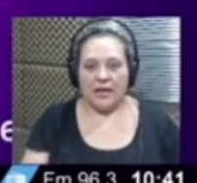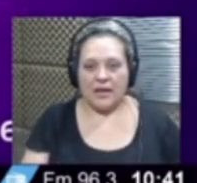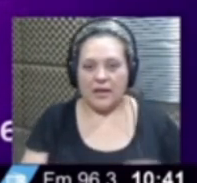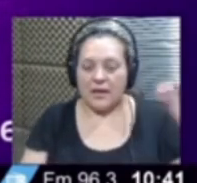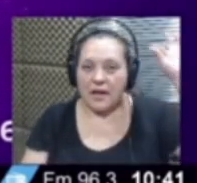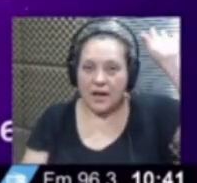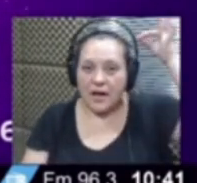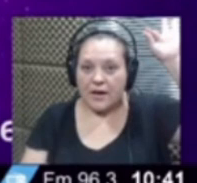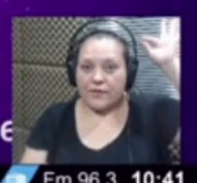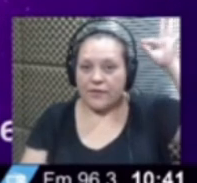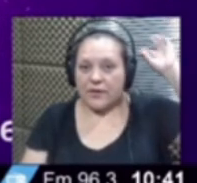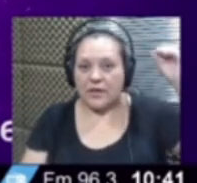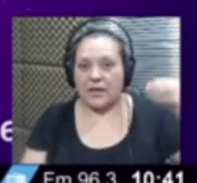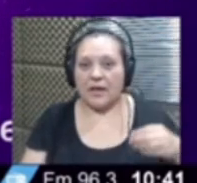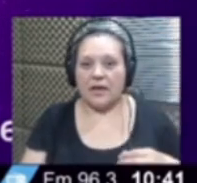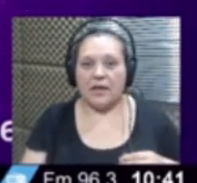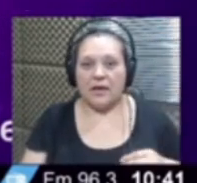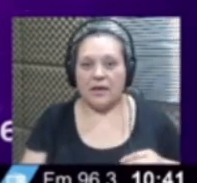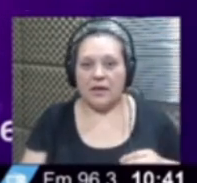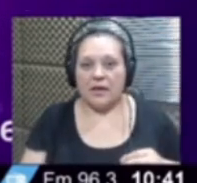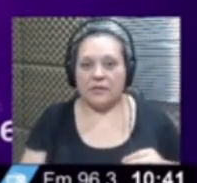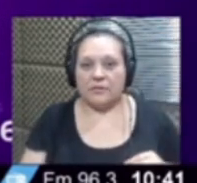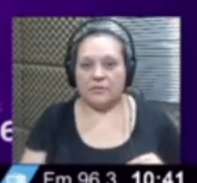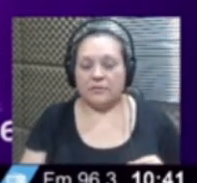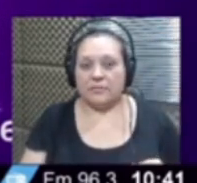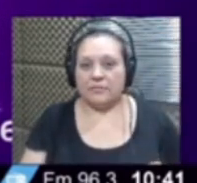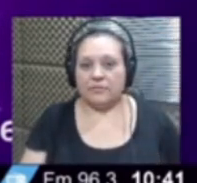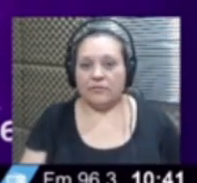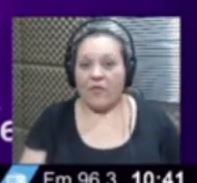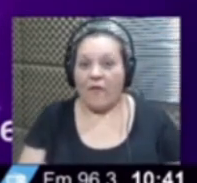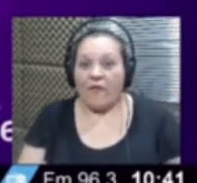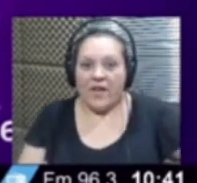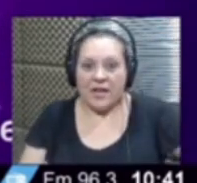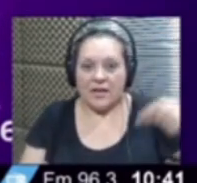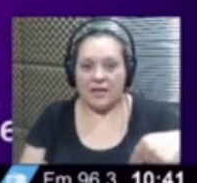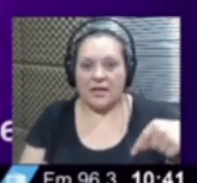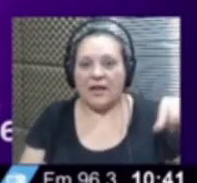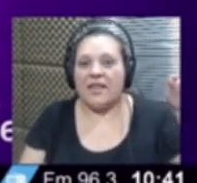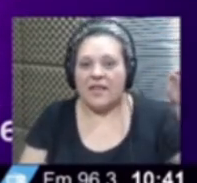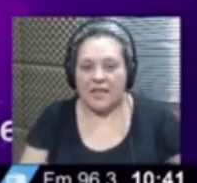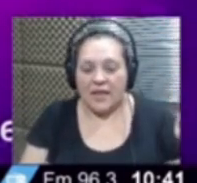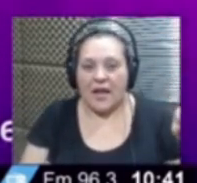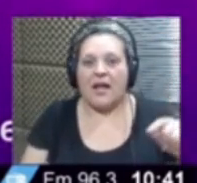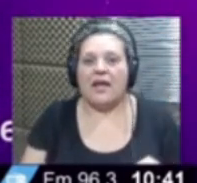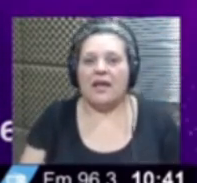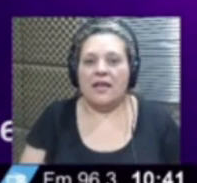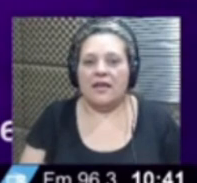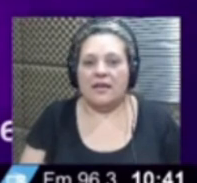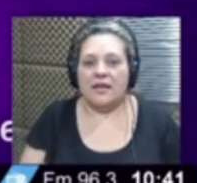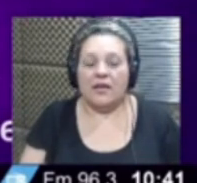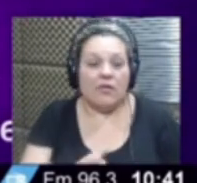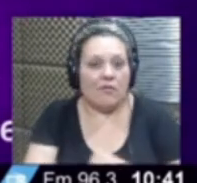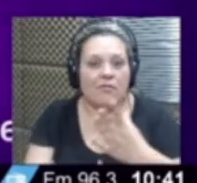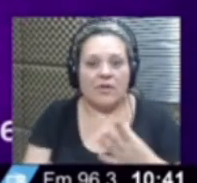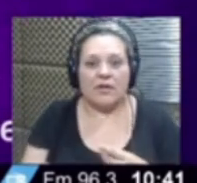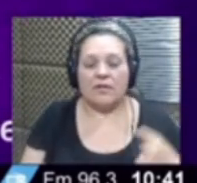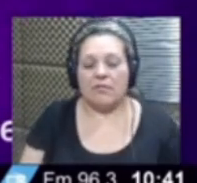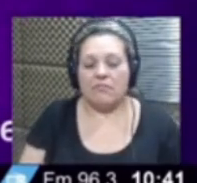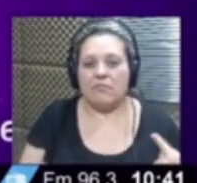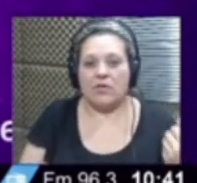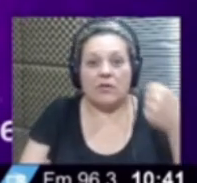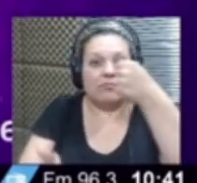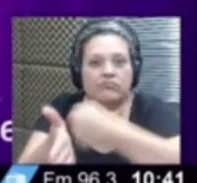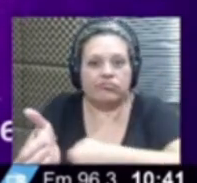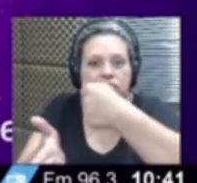la fecha. O sea, nuestra lucha empieza desde ahí, desde que nos sacaron de África y nos dispersaron por el